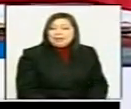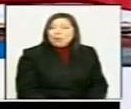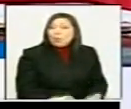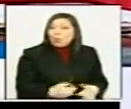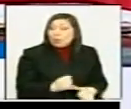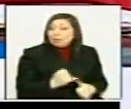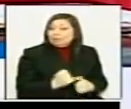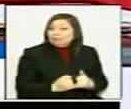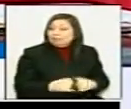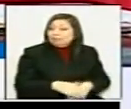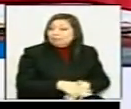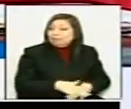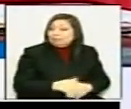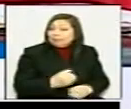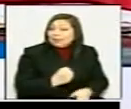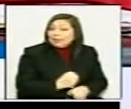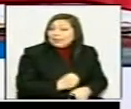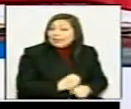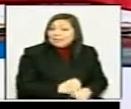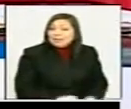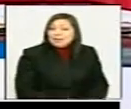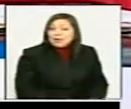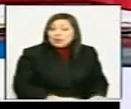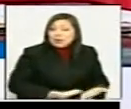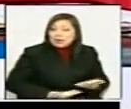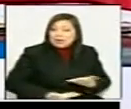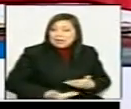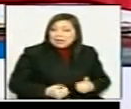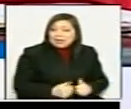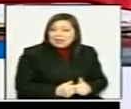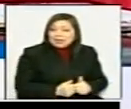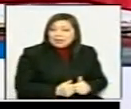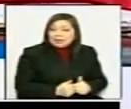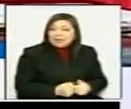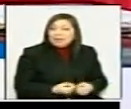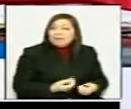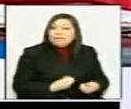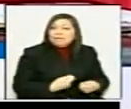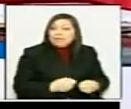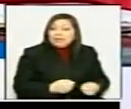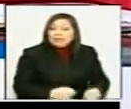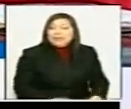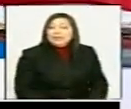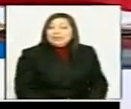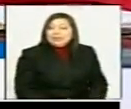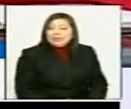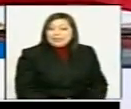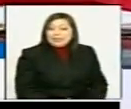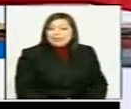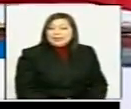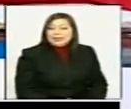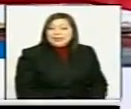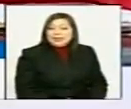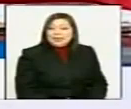Terminado el proceso de ejecución, viene un proceso de liquidación.